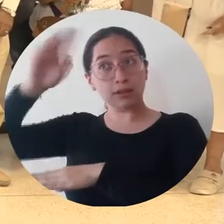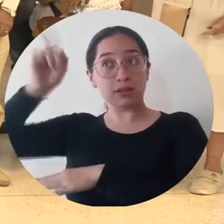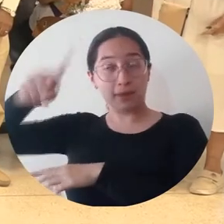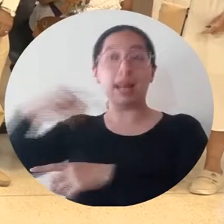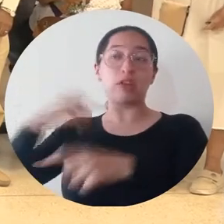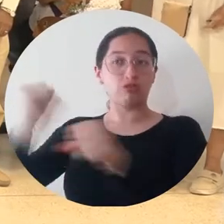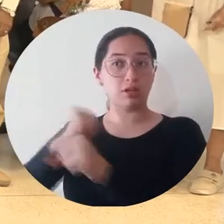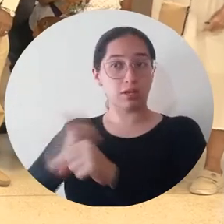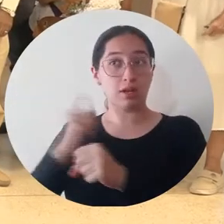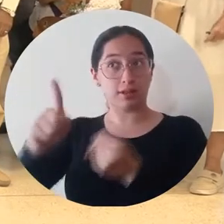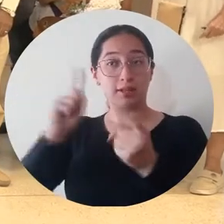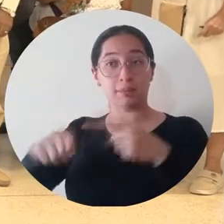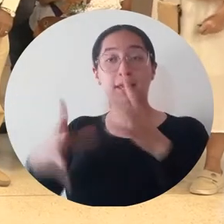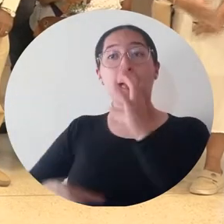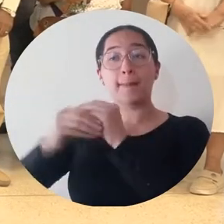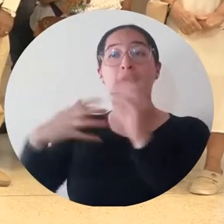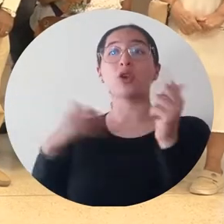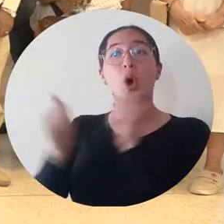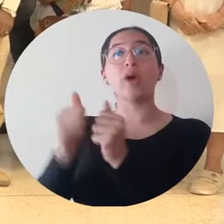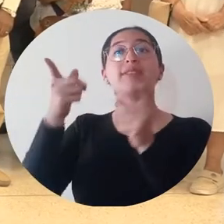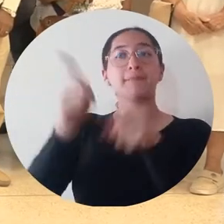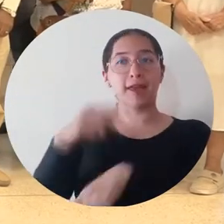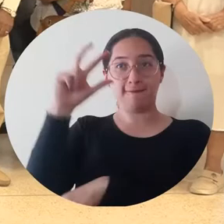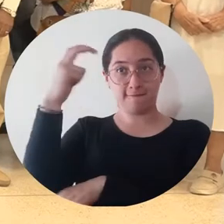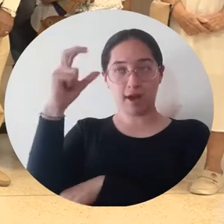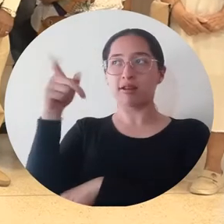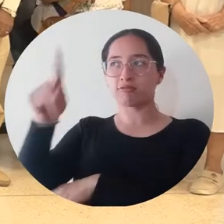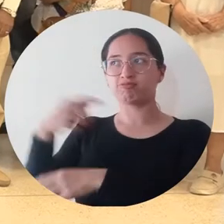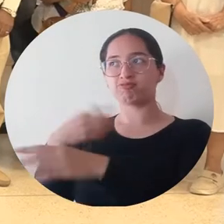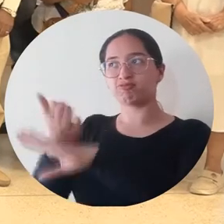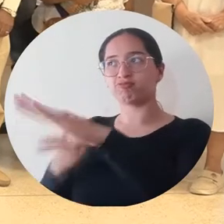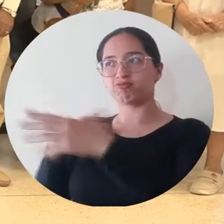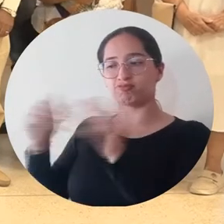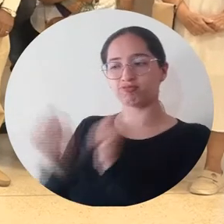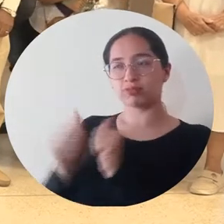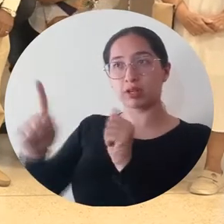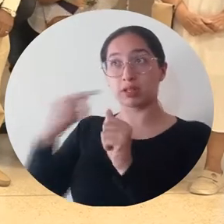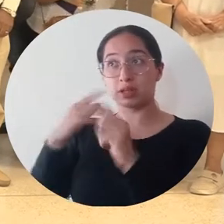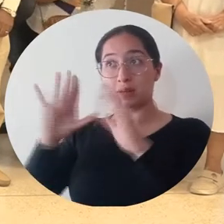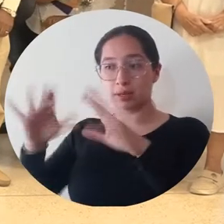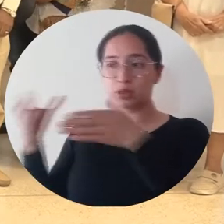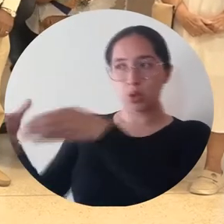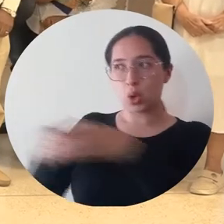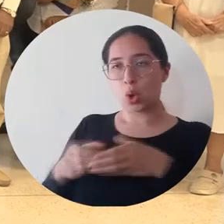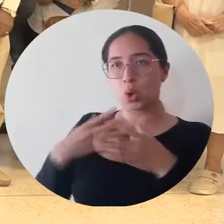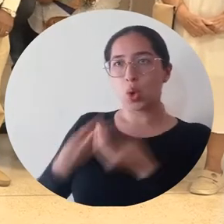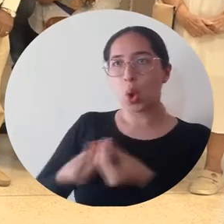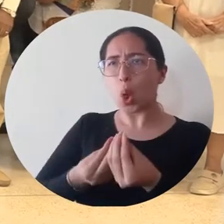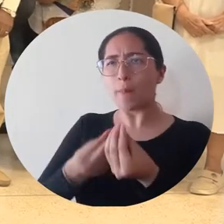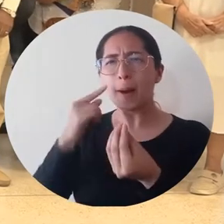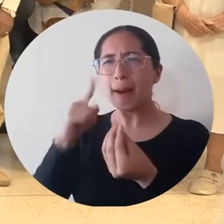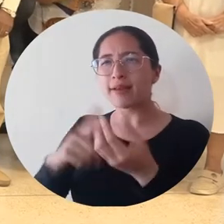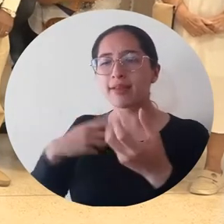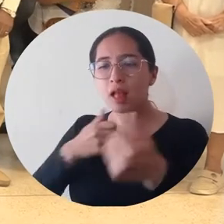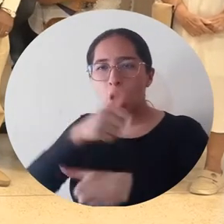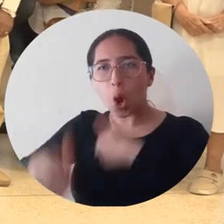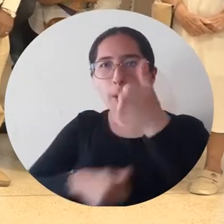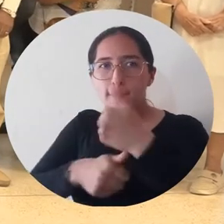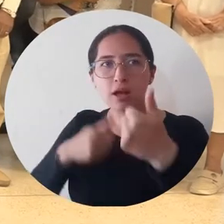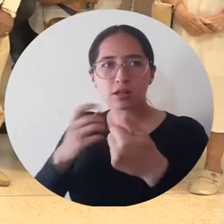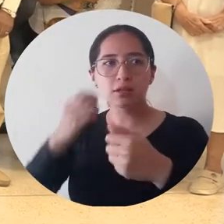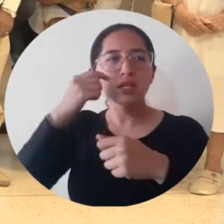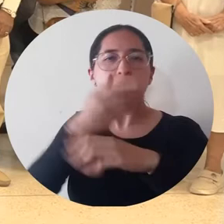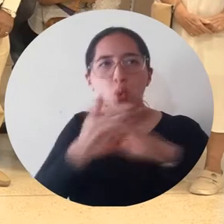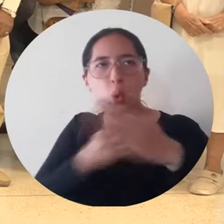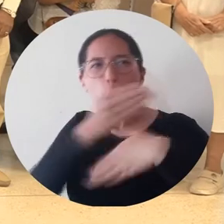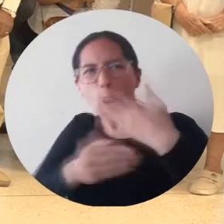las autoridades hagan su trabajo. Vamos a pedirle también acompañamiento y celeridad a la Fiscalía. Hemos destinado desde la Universidad, la Oficina Jurídica, un grupo de acompañamiento